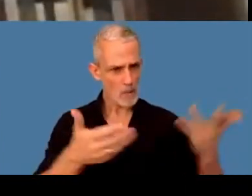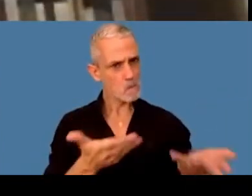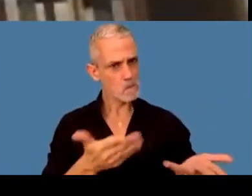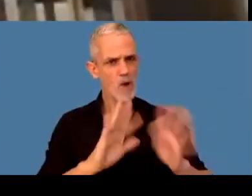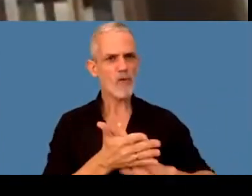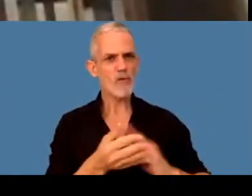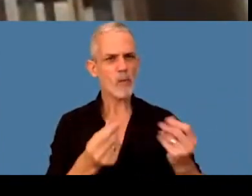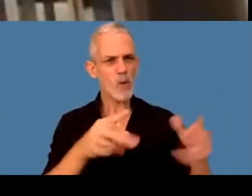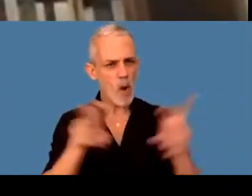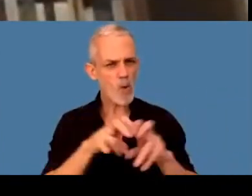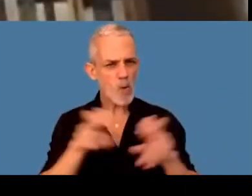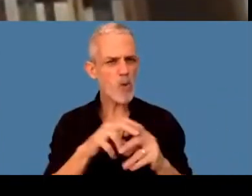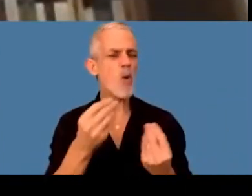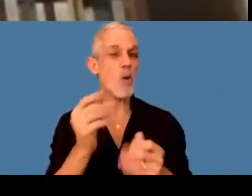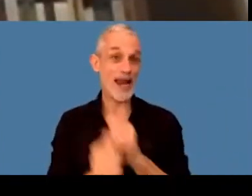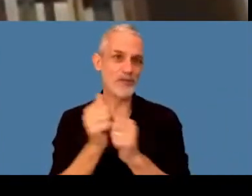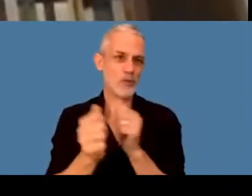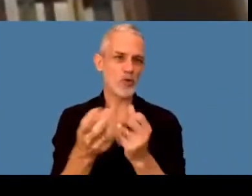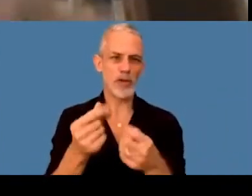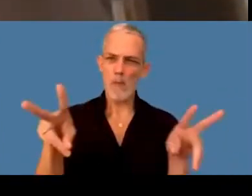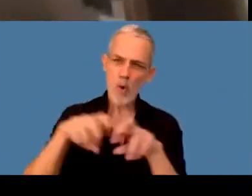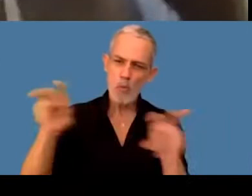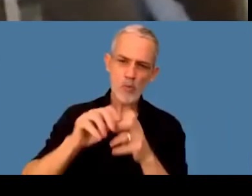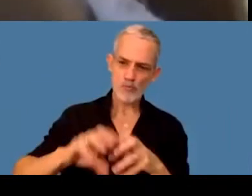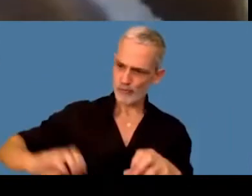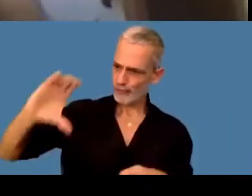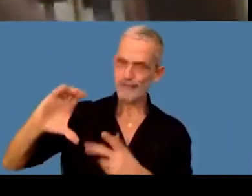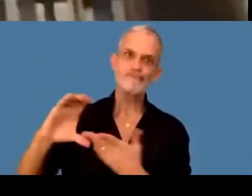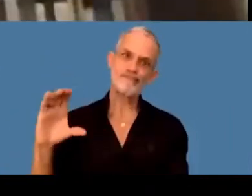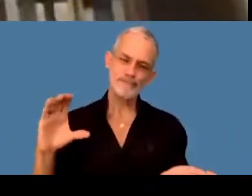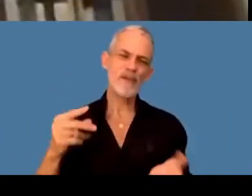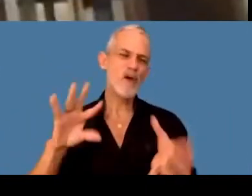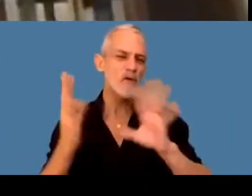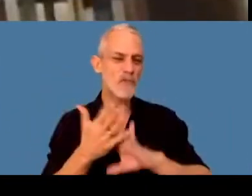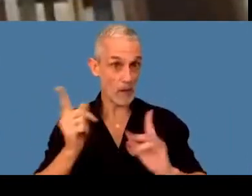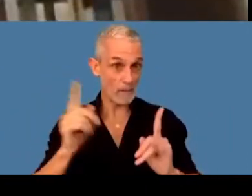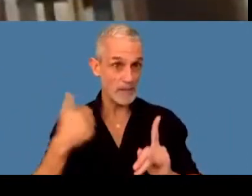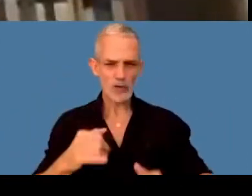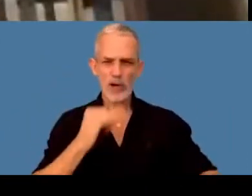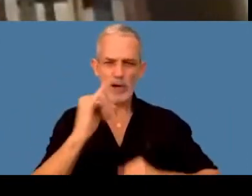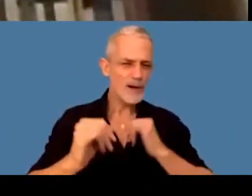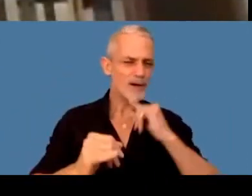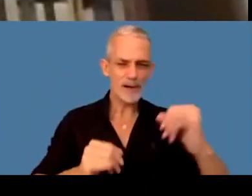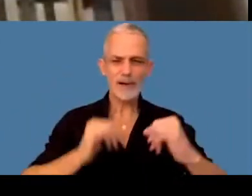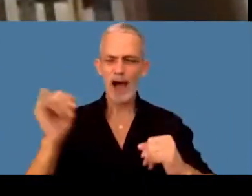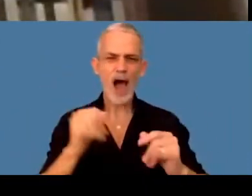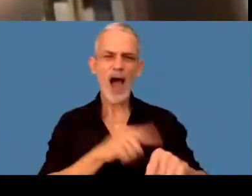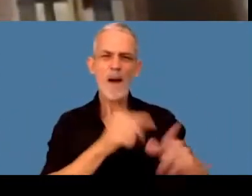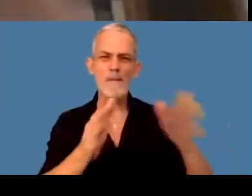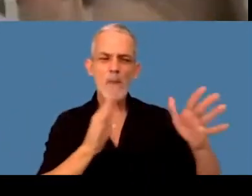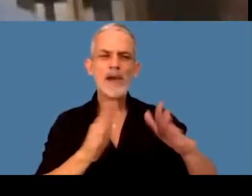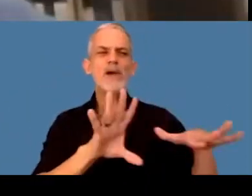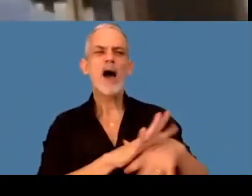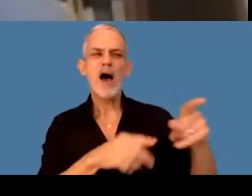acumulación vinculado con la industria, ¿no? O sea, van a ver que todo esto que yo le fui dando se da en determinados momentos o no.